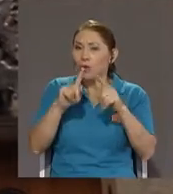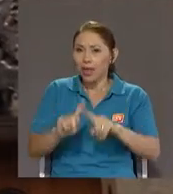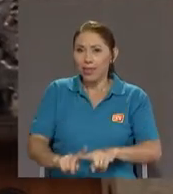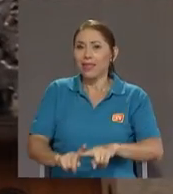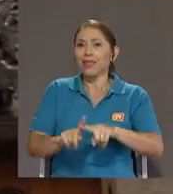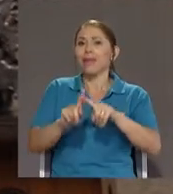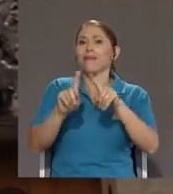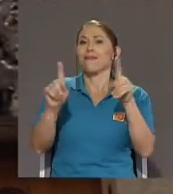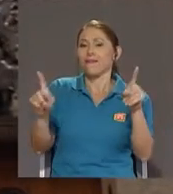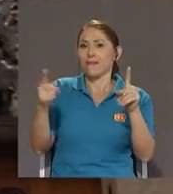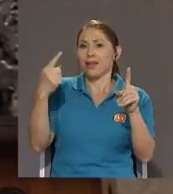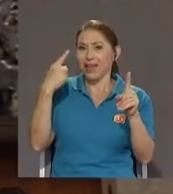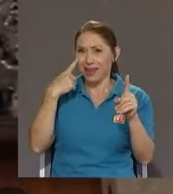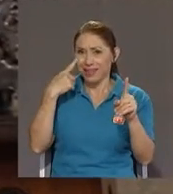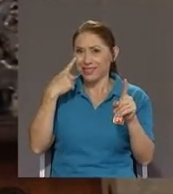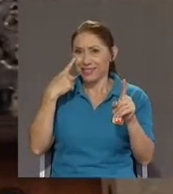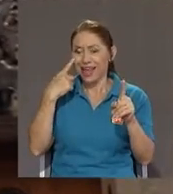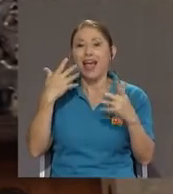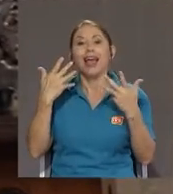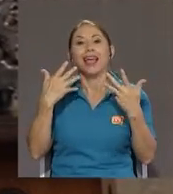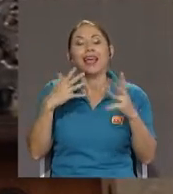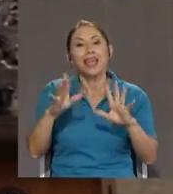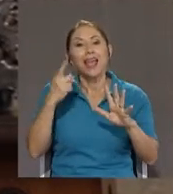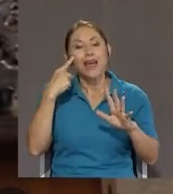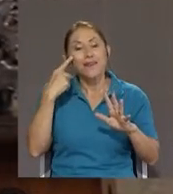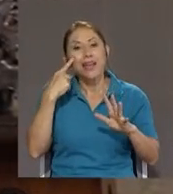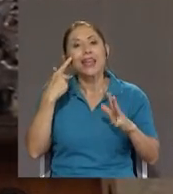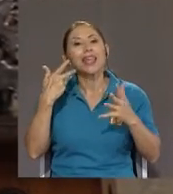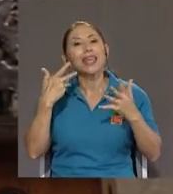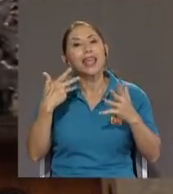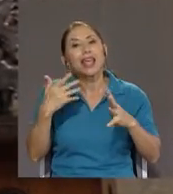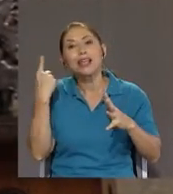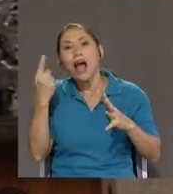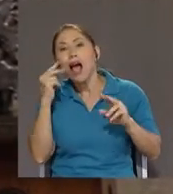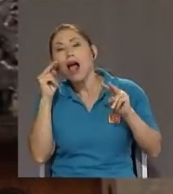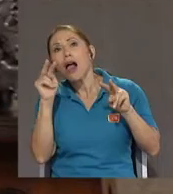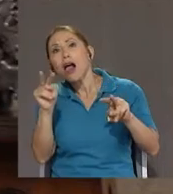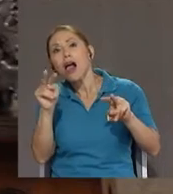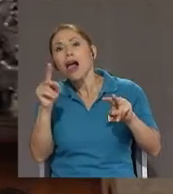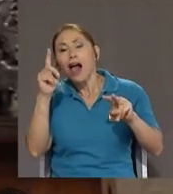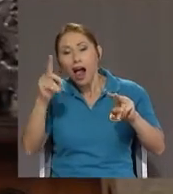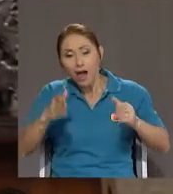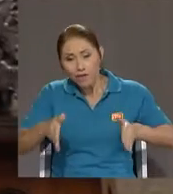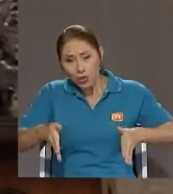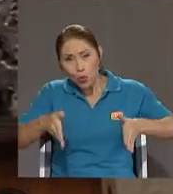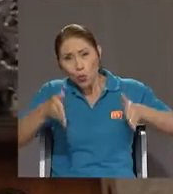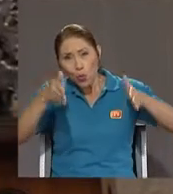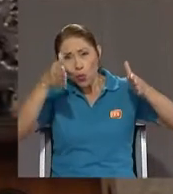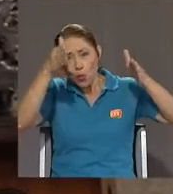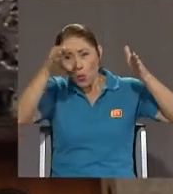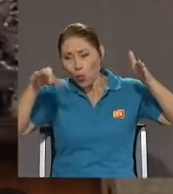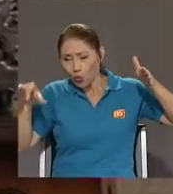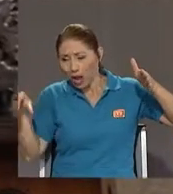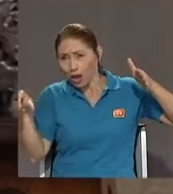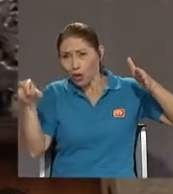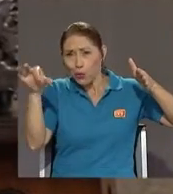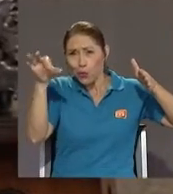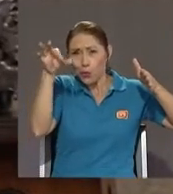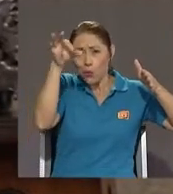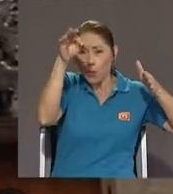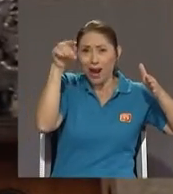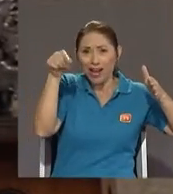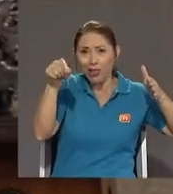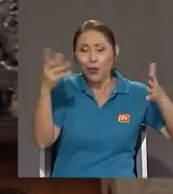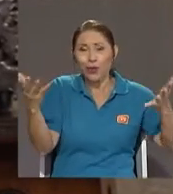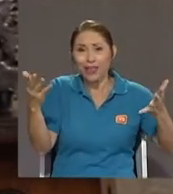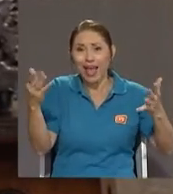esas grúas grandotas. Por lo menos ha habido mucho, y esas de alguna manera